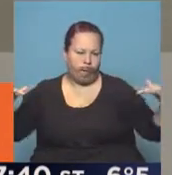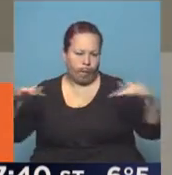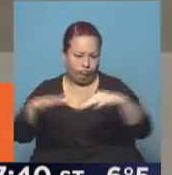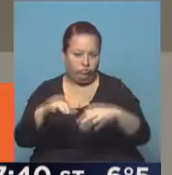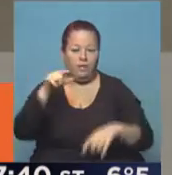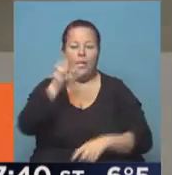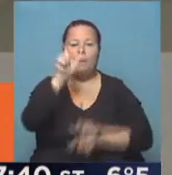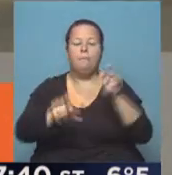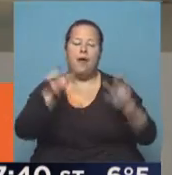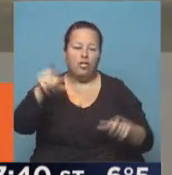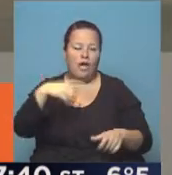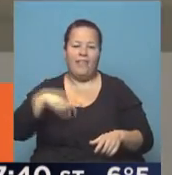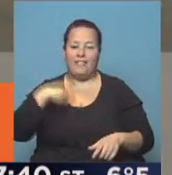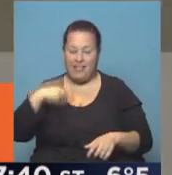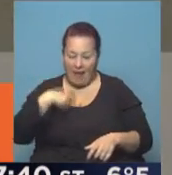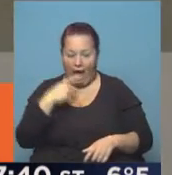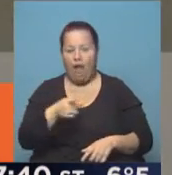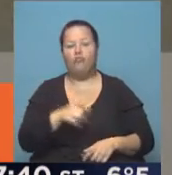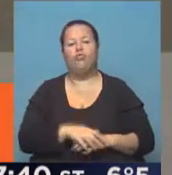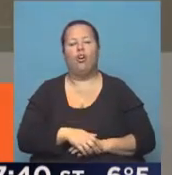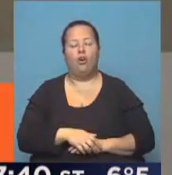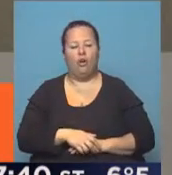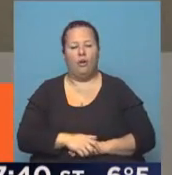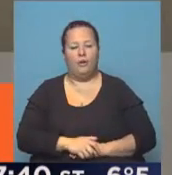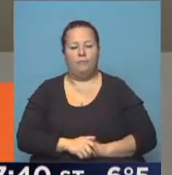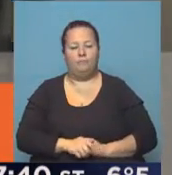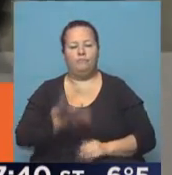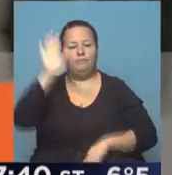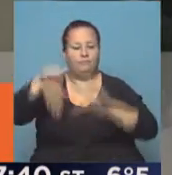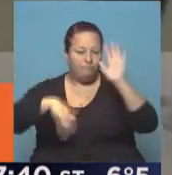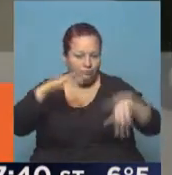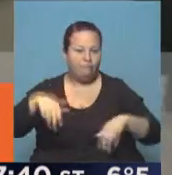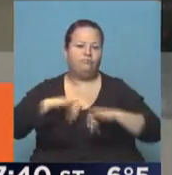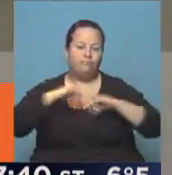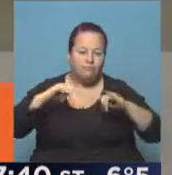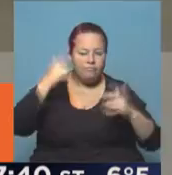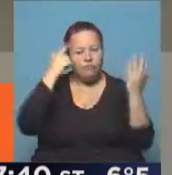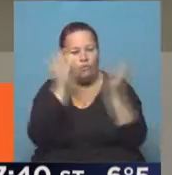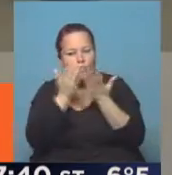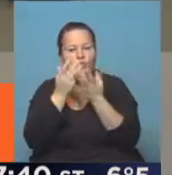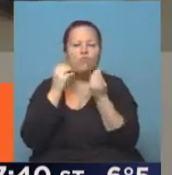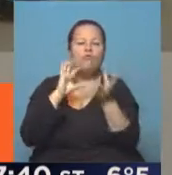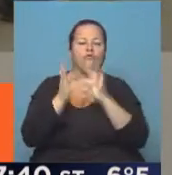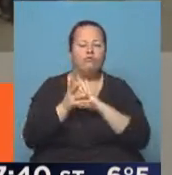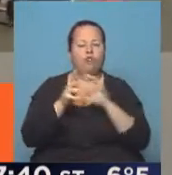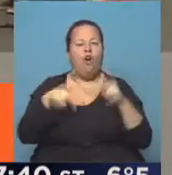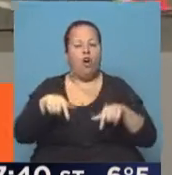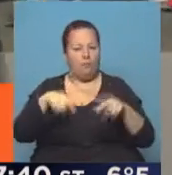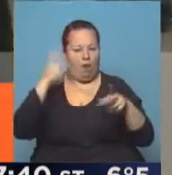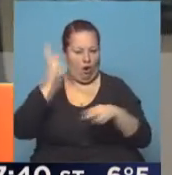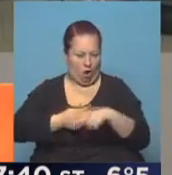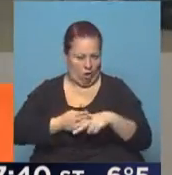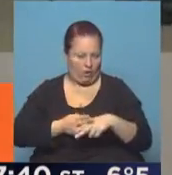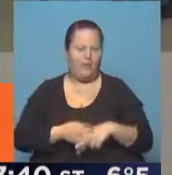los dirigentes sindicales que están convocando y viendo y analizando cómo se está realizando este